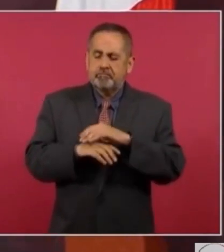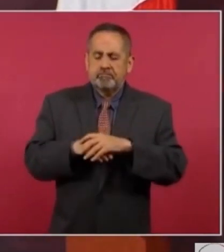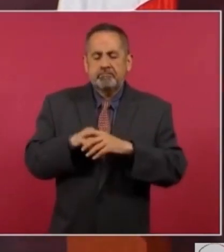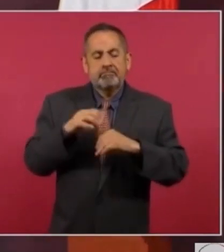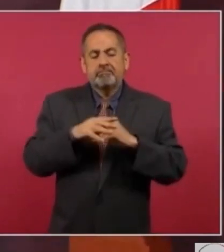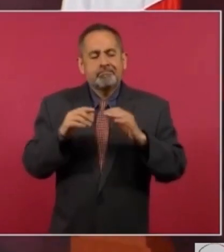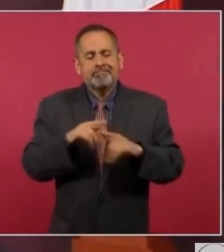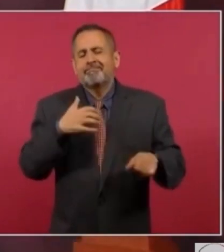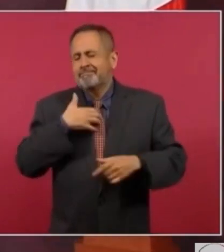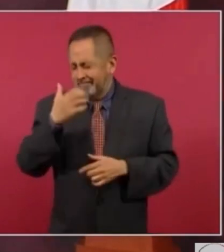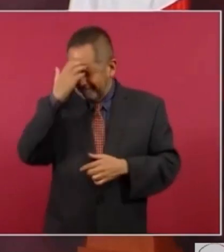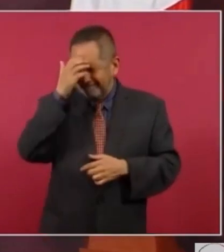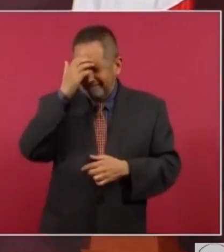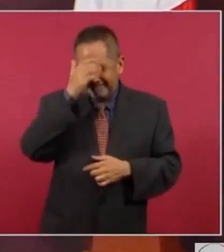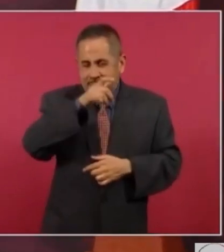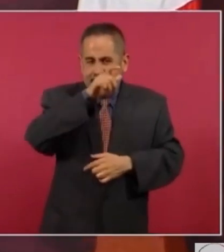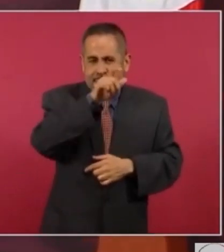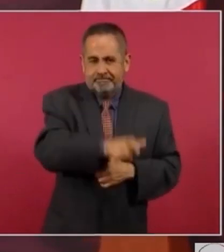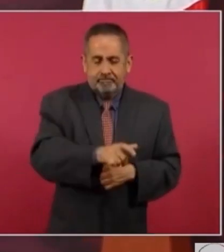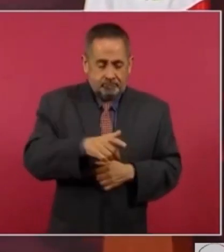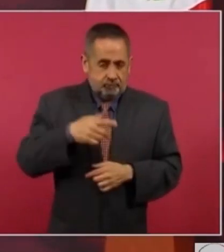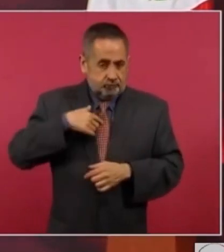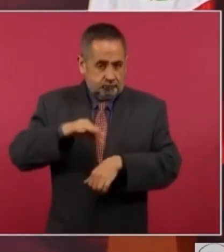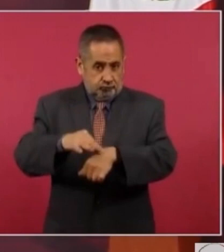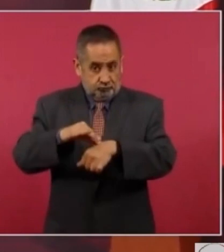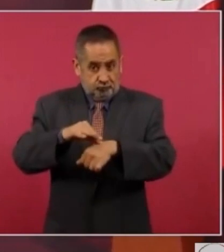porque él, me consta,